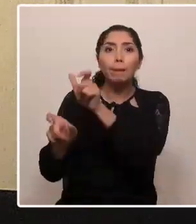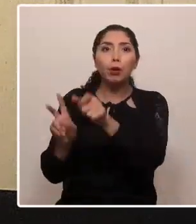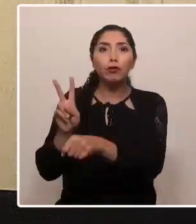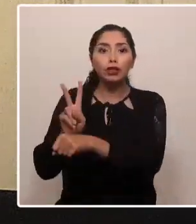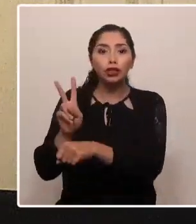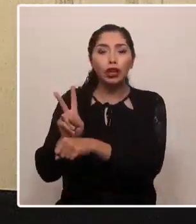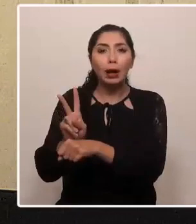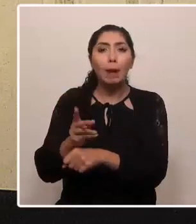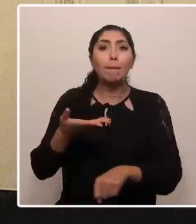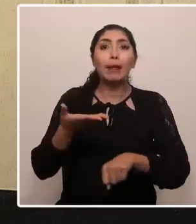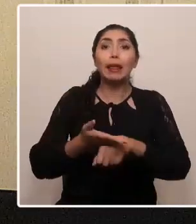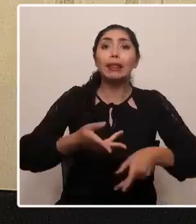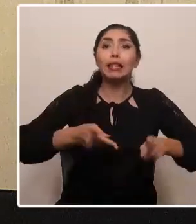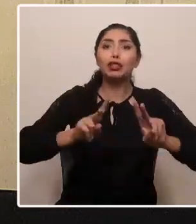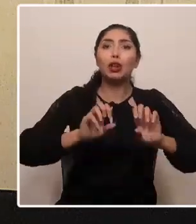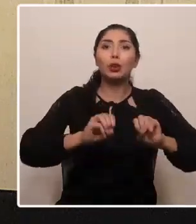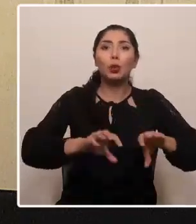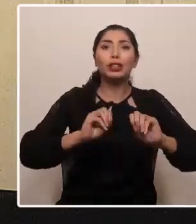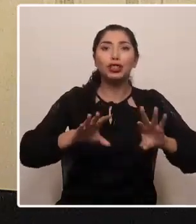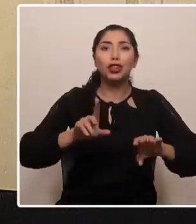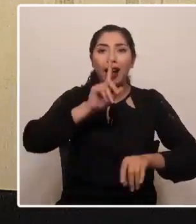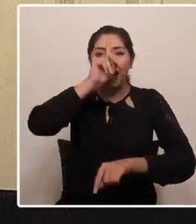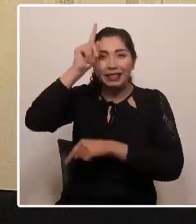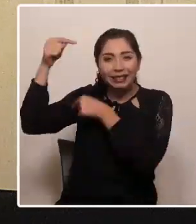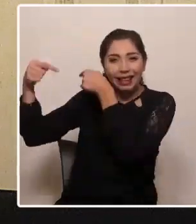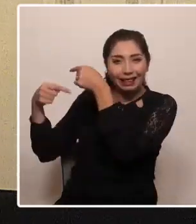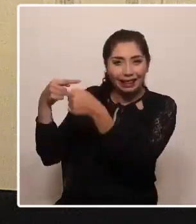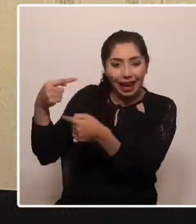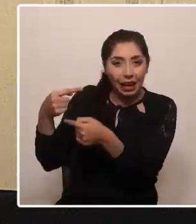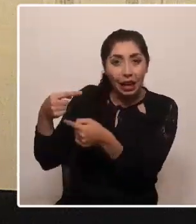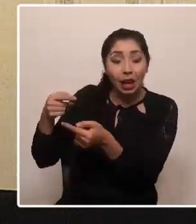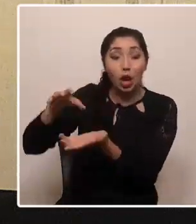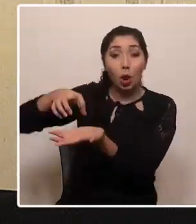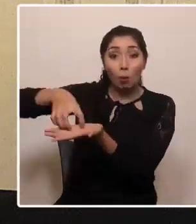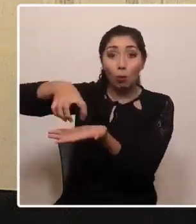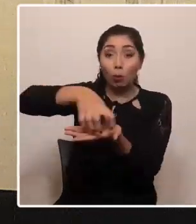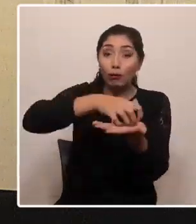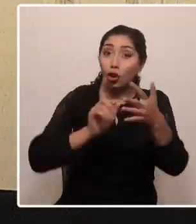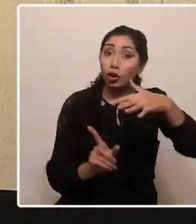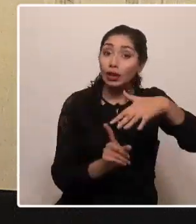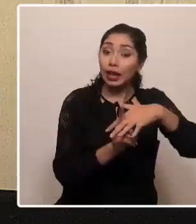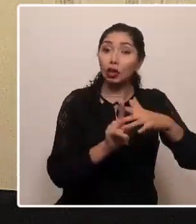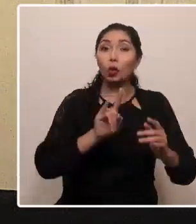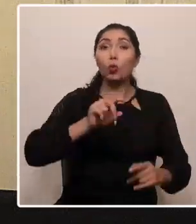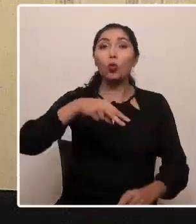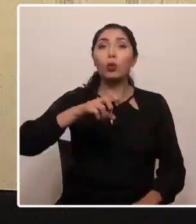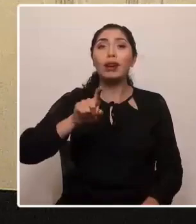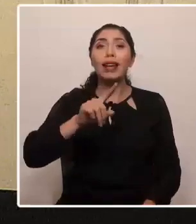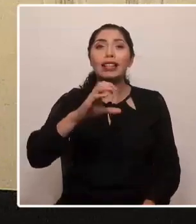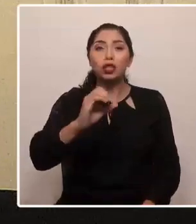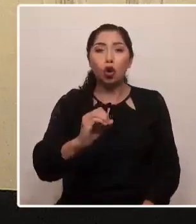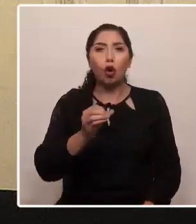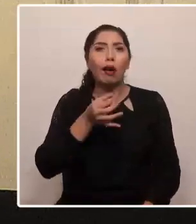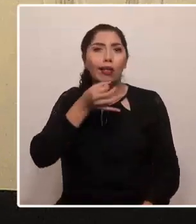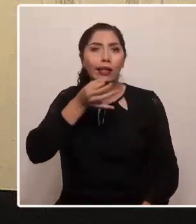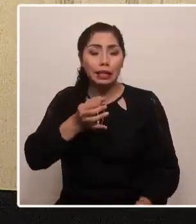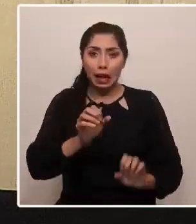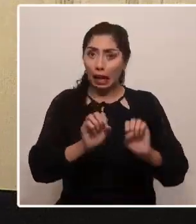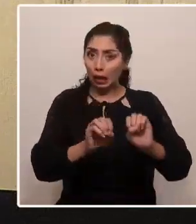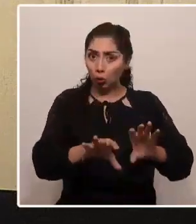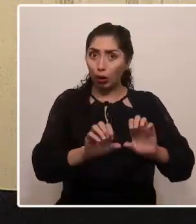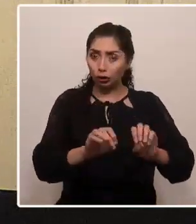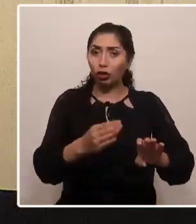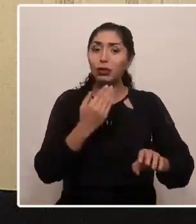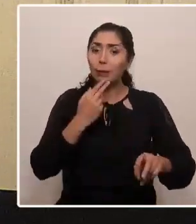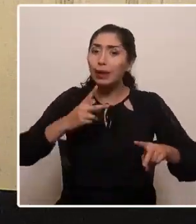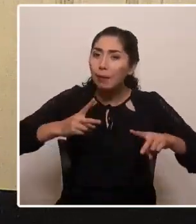ancestral, porque para el caso de los pueblos originarios, tal como lo ha declarado la UNESCO, la educación es ahora también una herramienta o